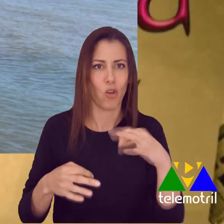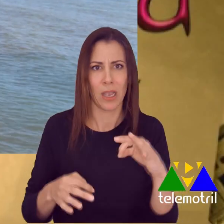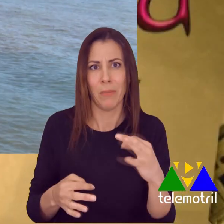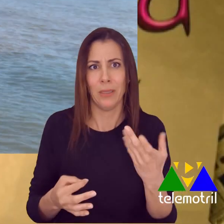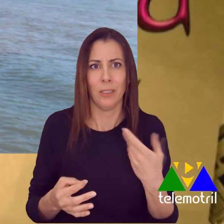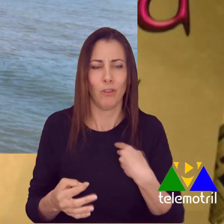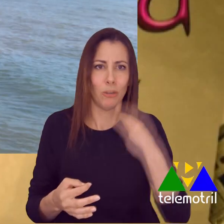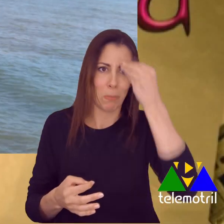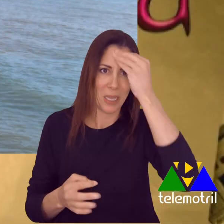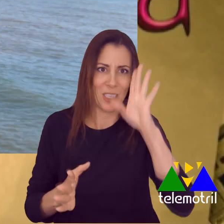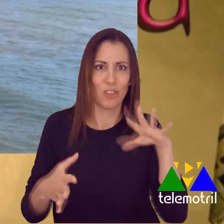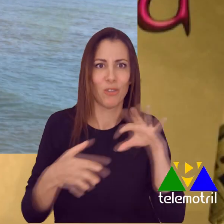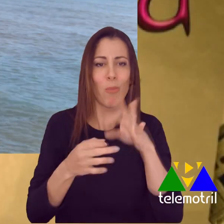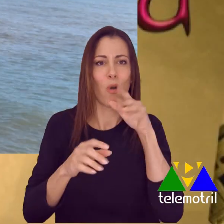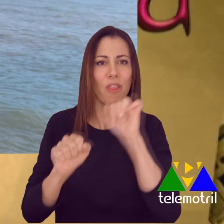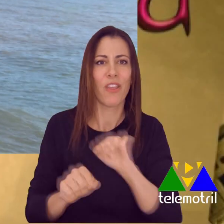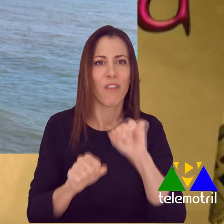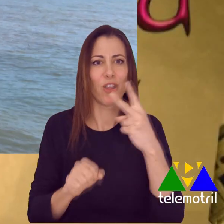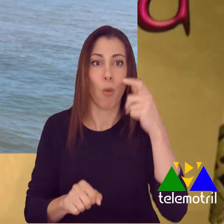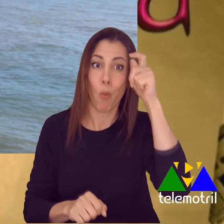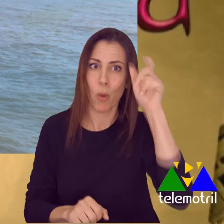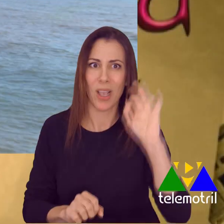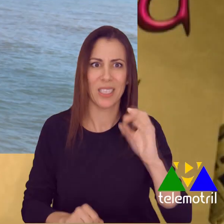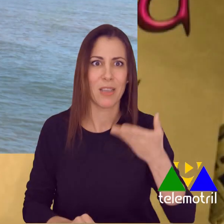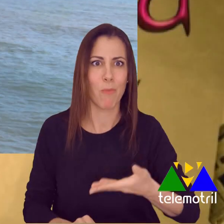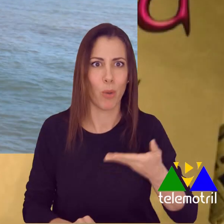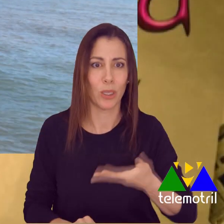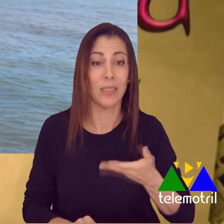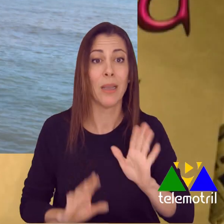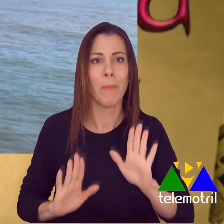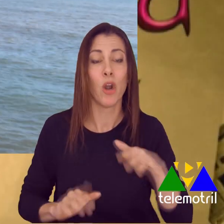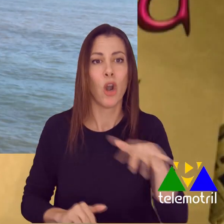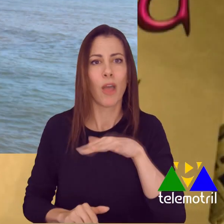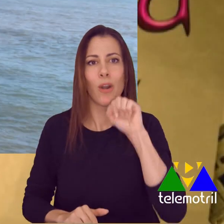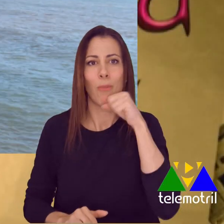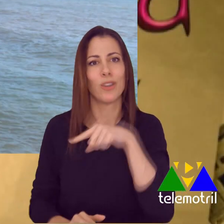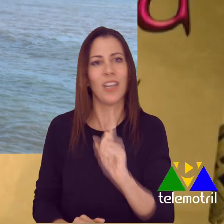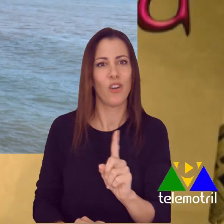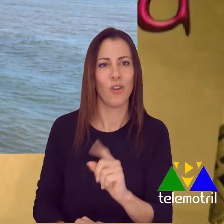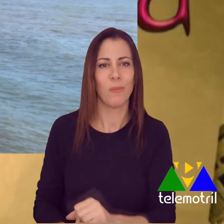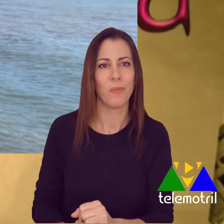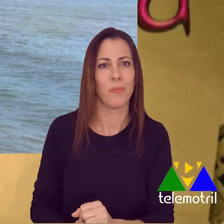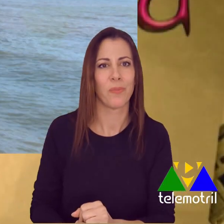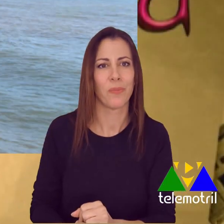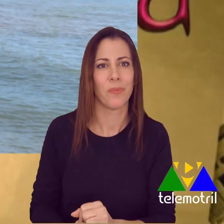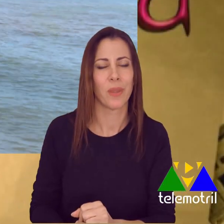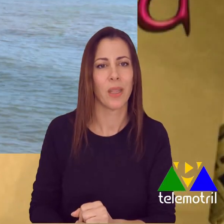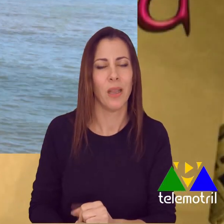su sentido para defender 2 poblaciones que eran importantes. El caso es que la zona de Motril, ¿no?